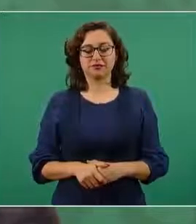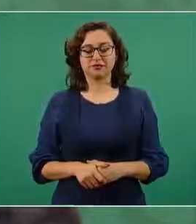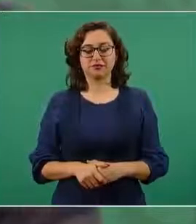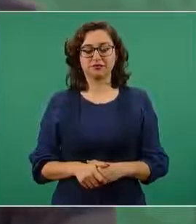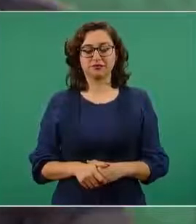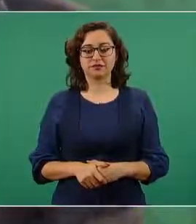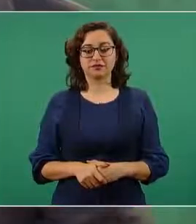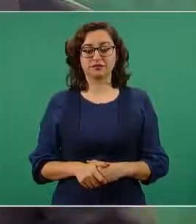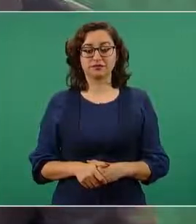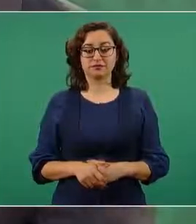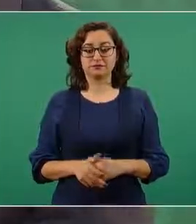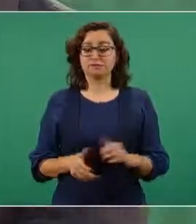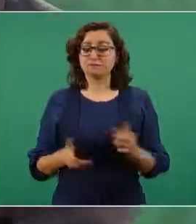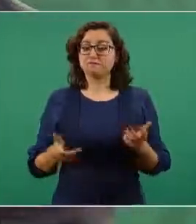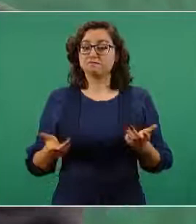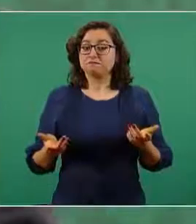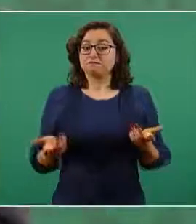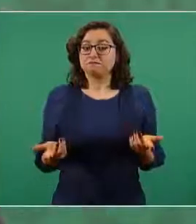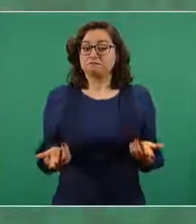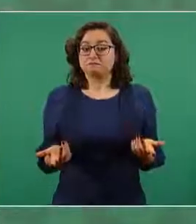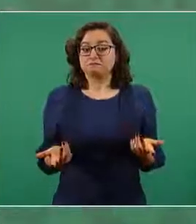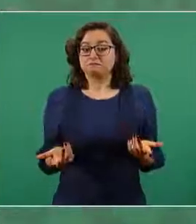Entonces, no